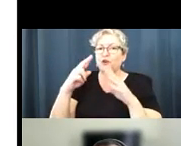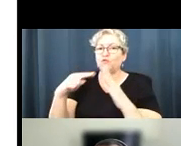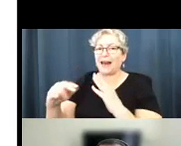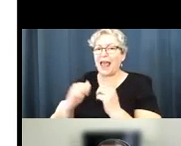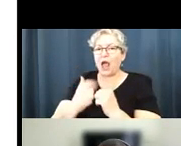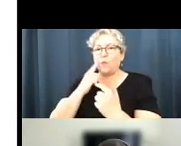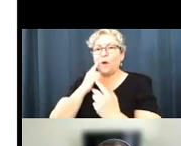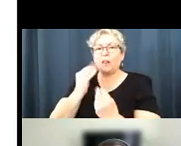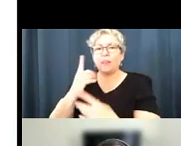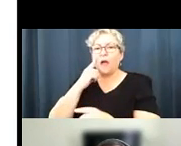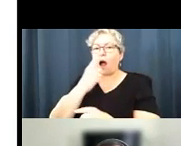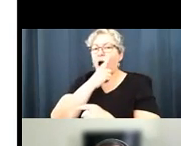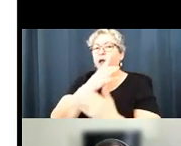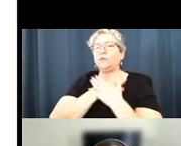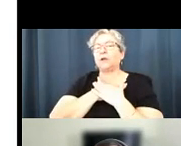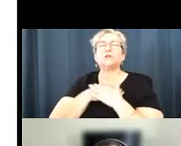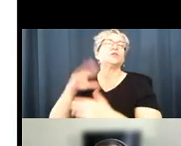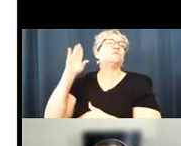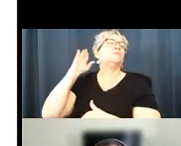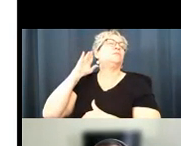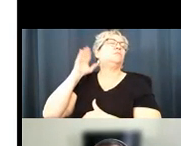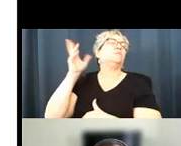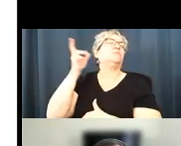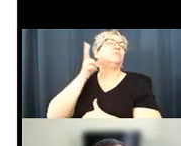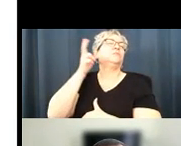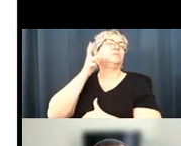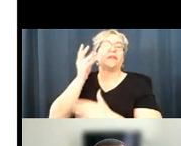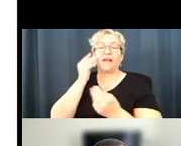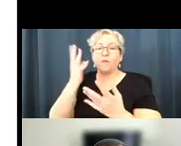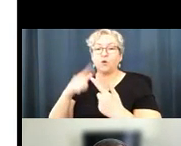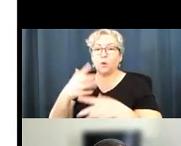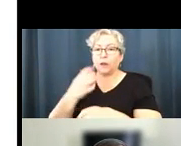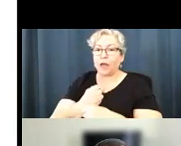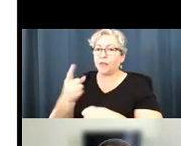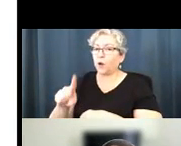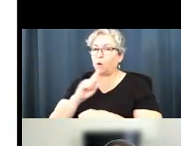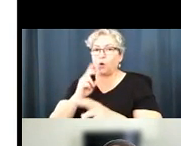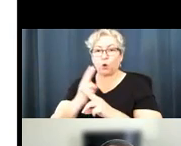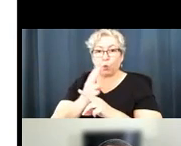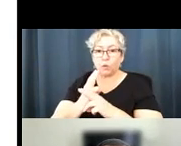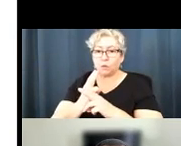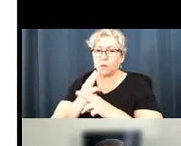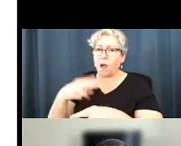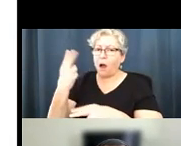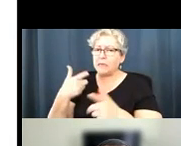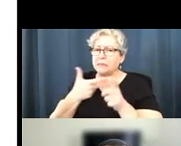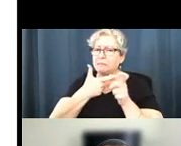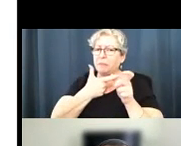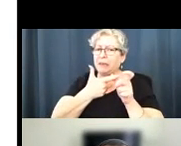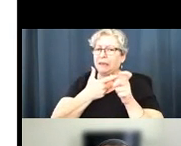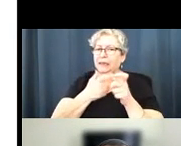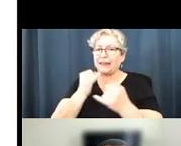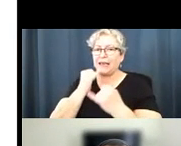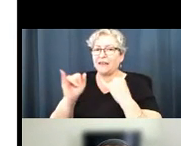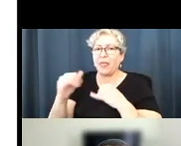para la compañía, y les encantó tanto los screen readers para que pueden entonces, ¿verdad?